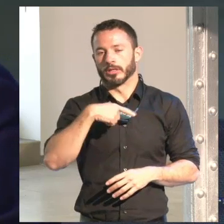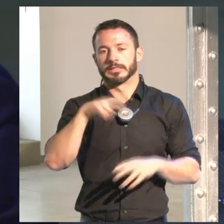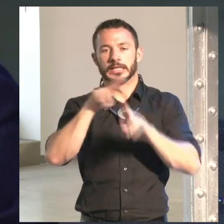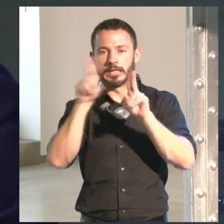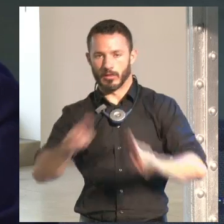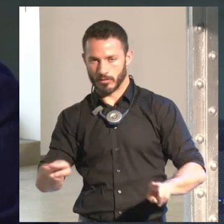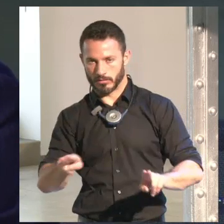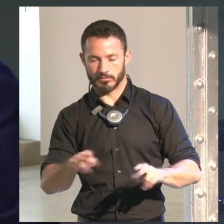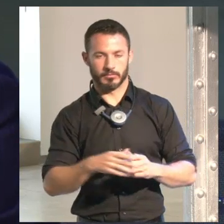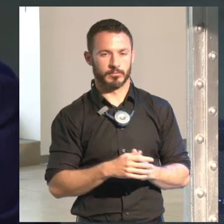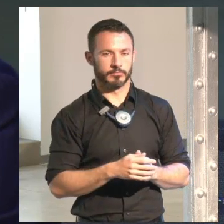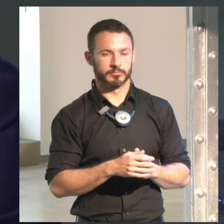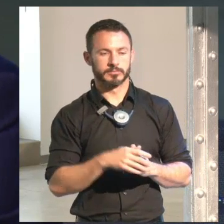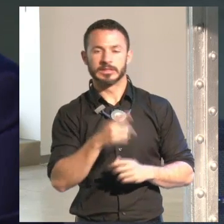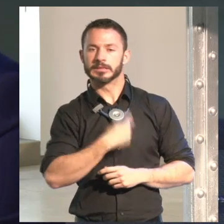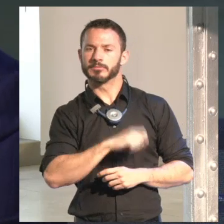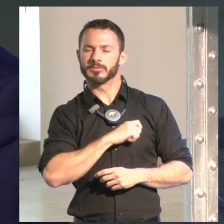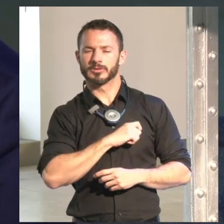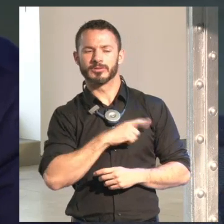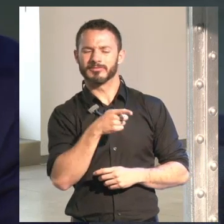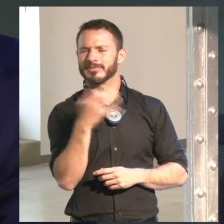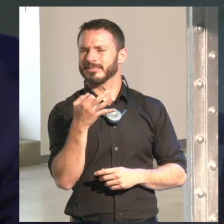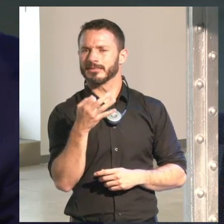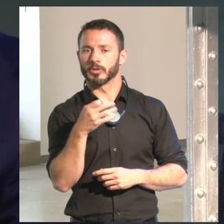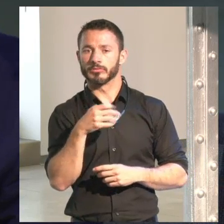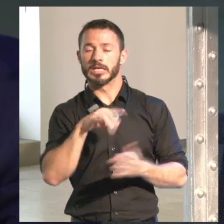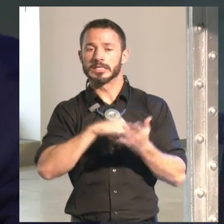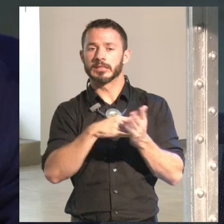internacionales. ¿Qué ocurre ahí? Pues es un sistema tributario